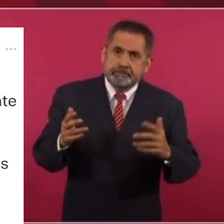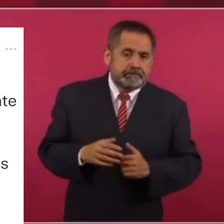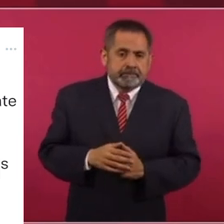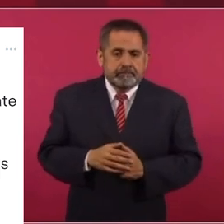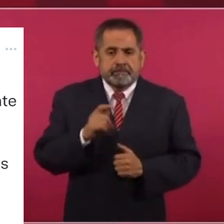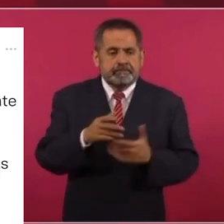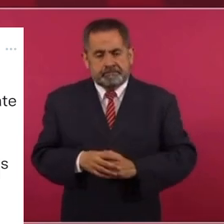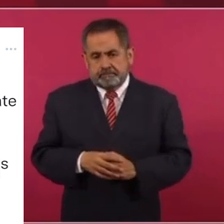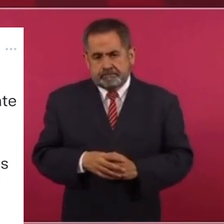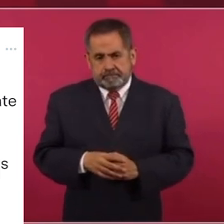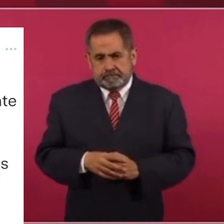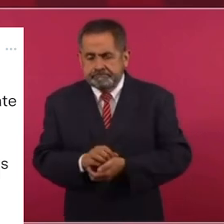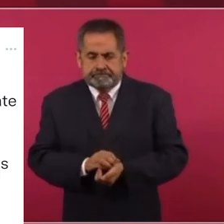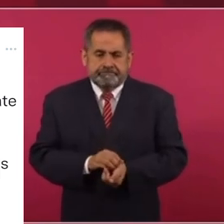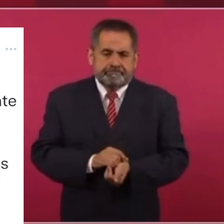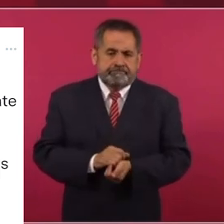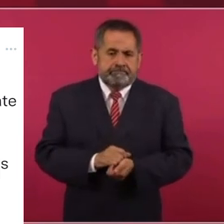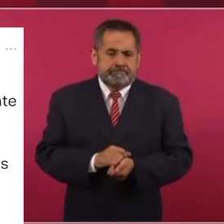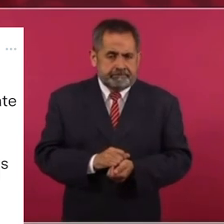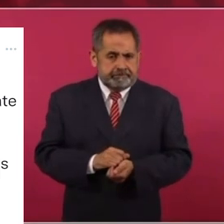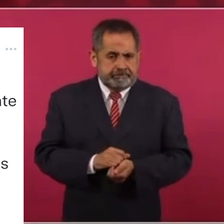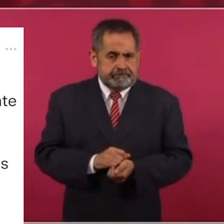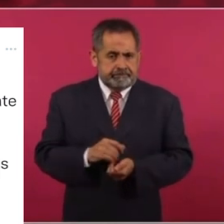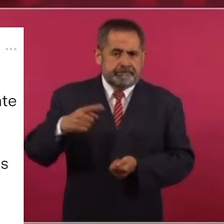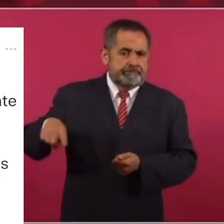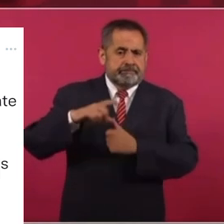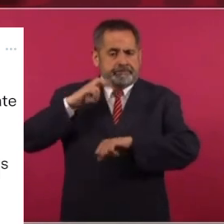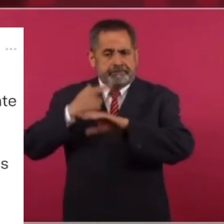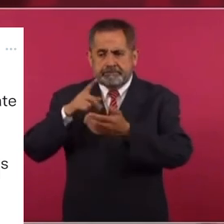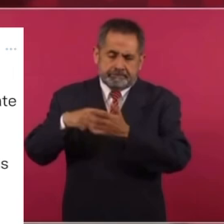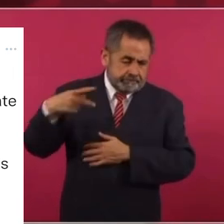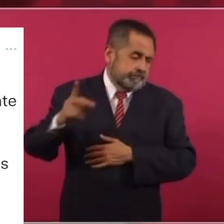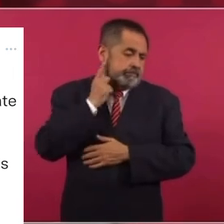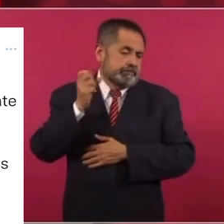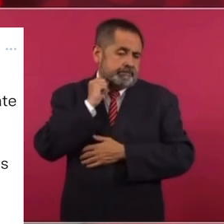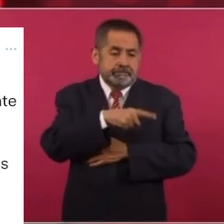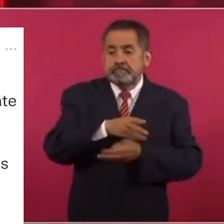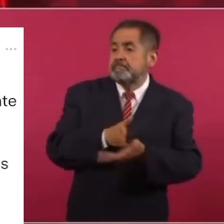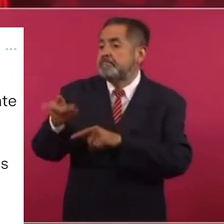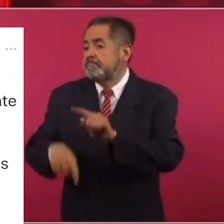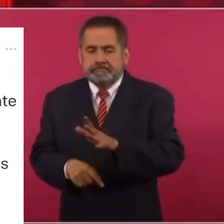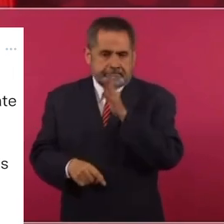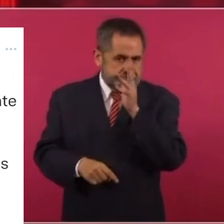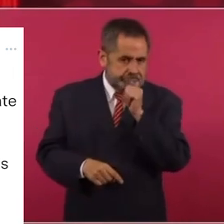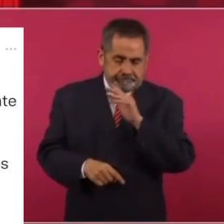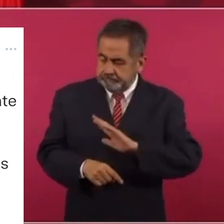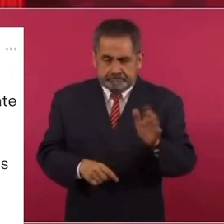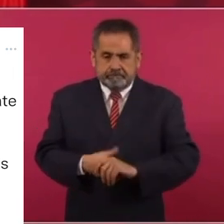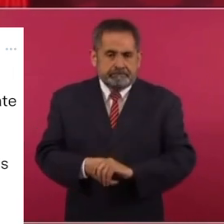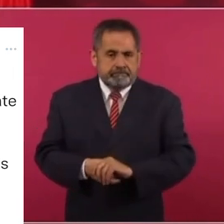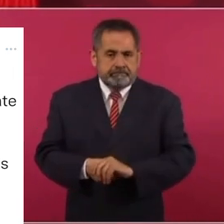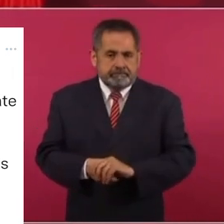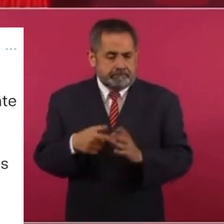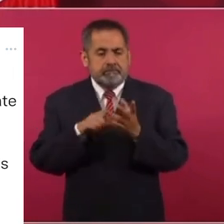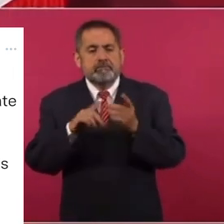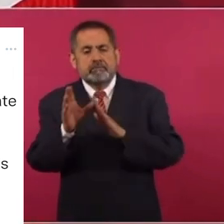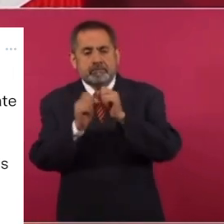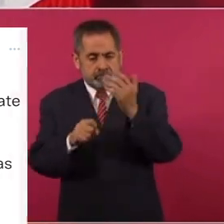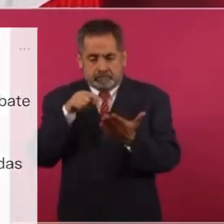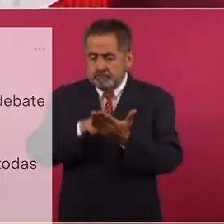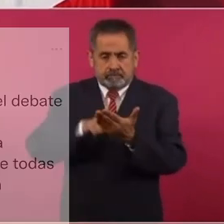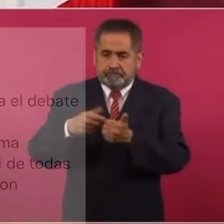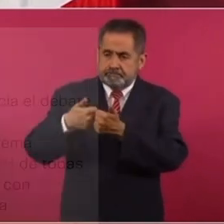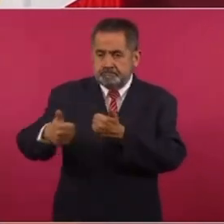entonces sí es una invasión abierta a la facultad del Poder Legislativo. No se estaría cumpliendo con